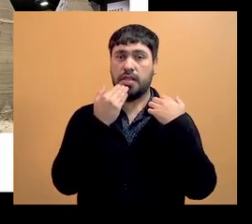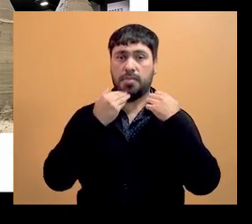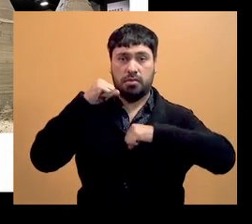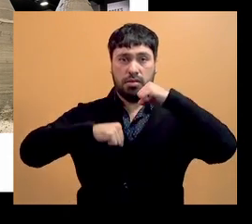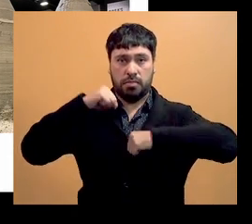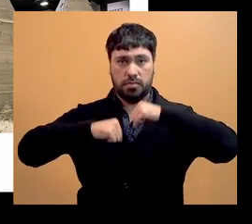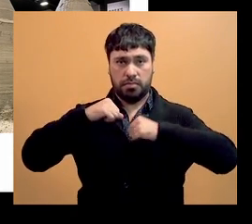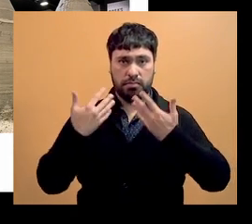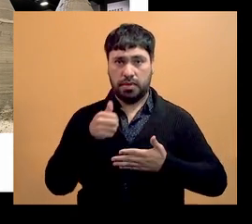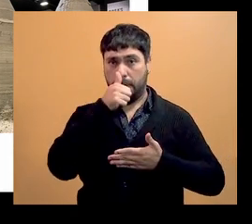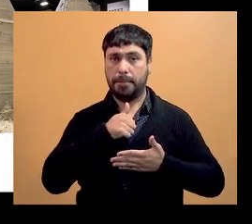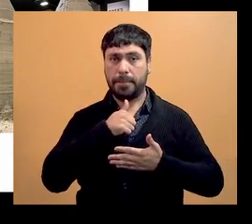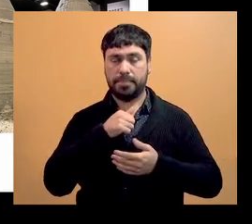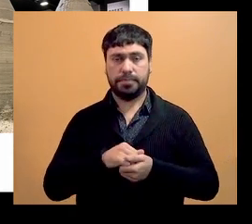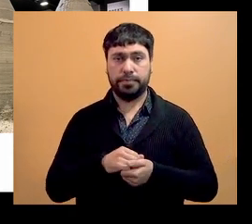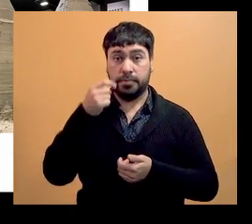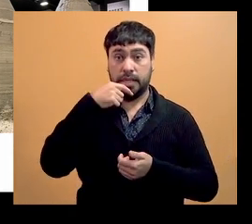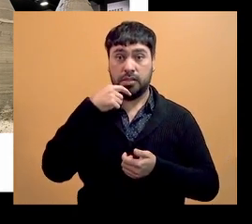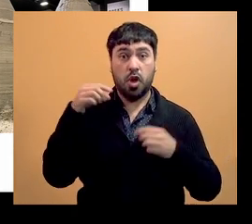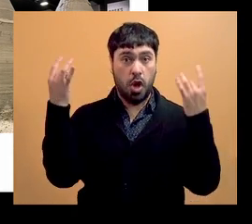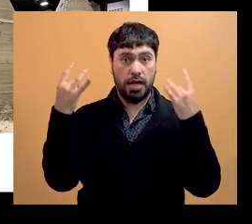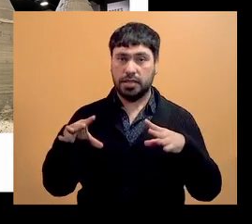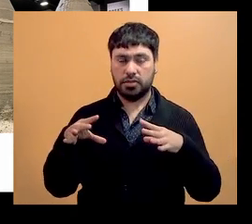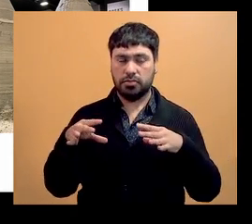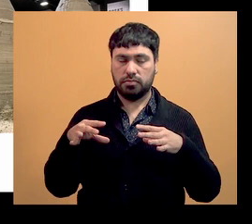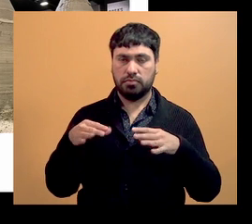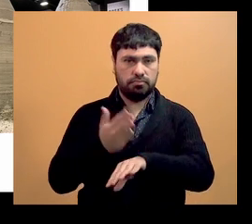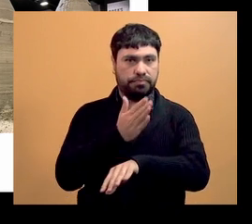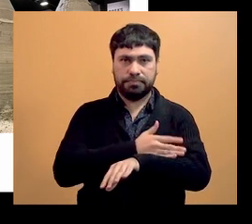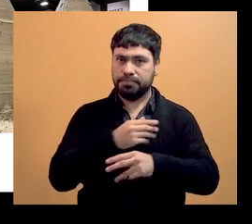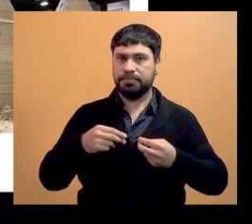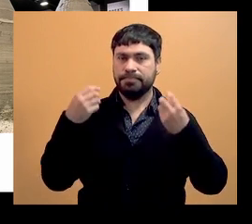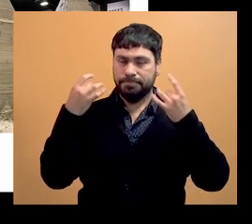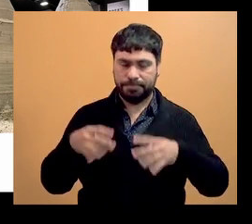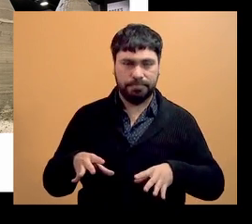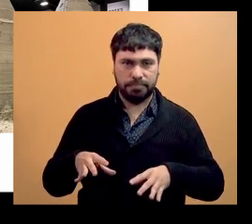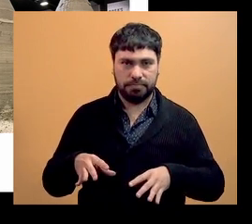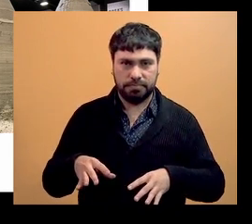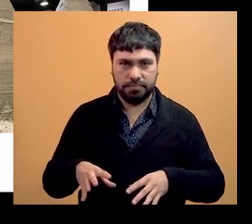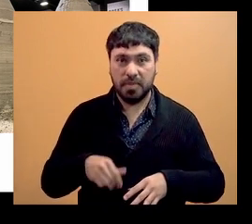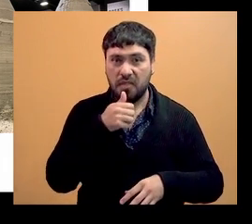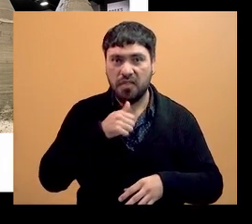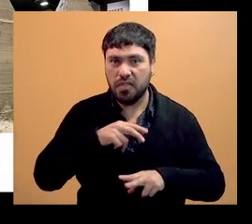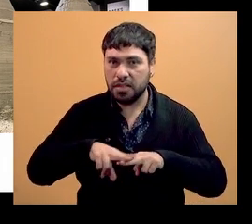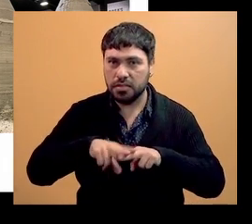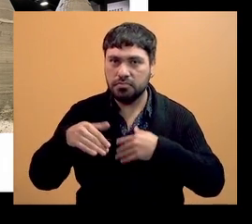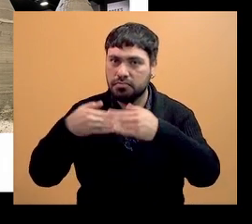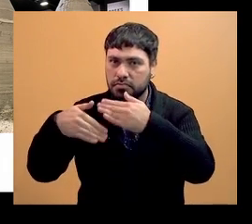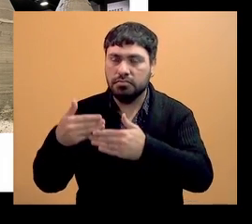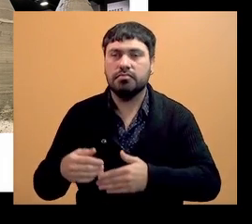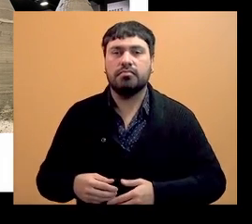tercera fase de una competencia que tuvo NASA y también ha sido financiada para que continúe con el desarrollo de su tecnología y